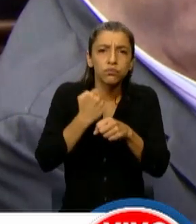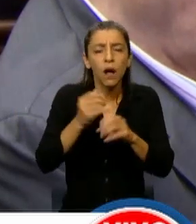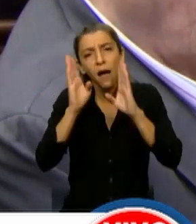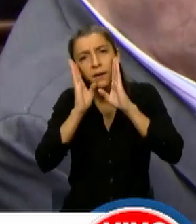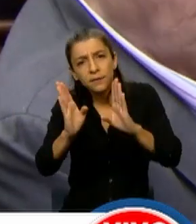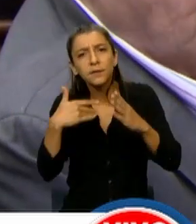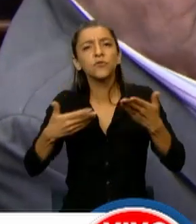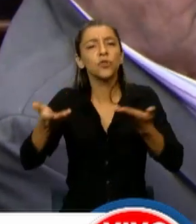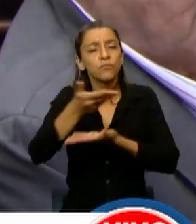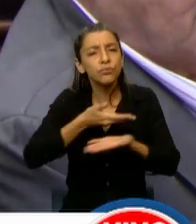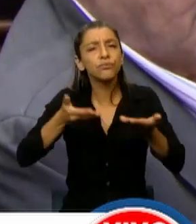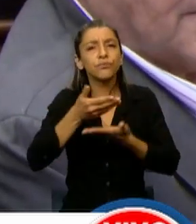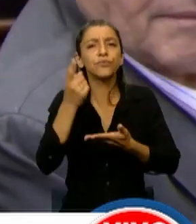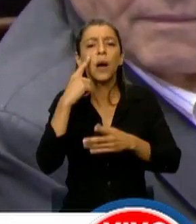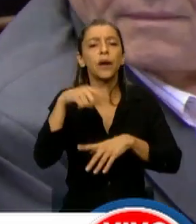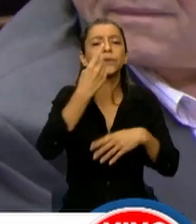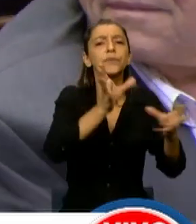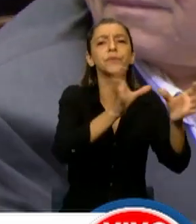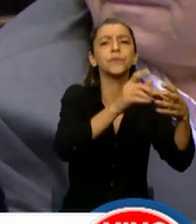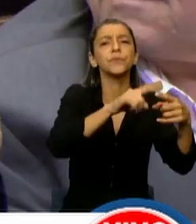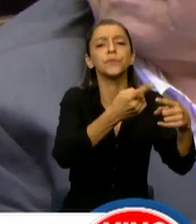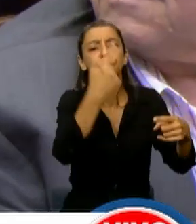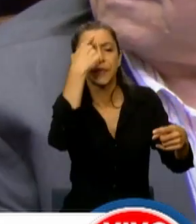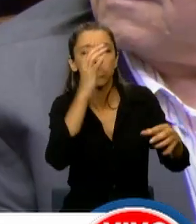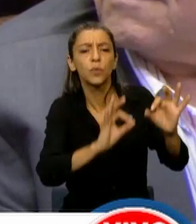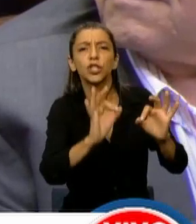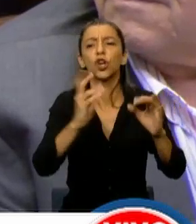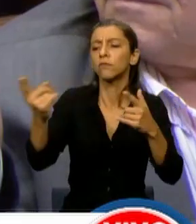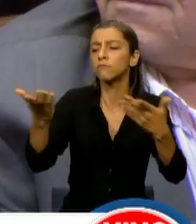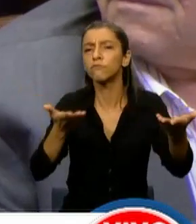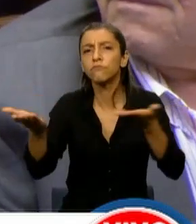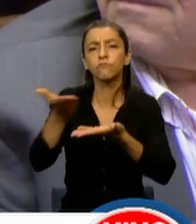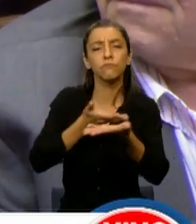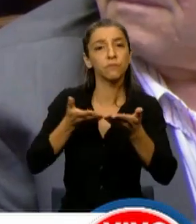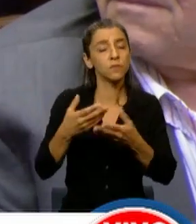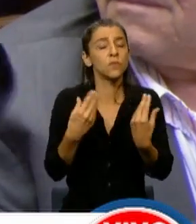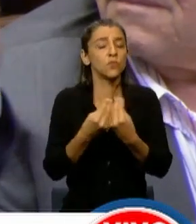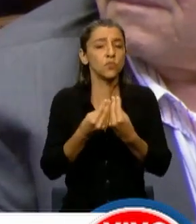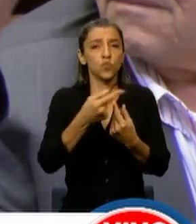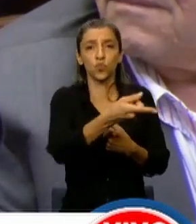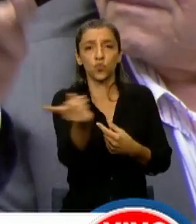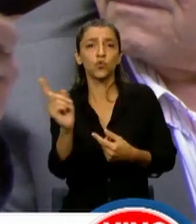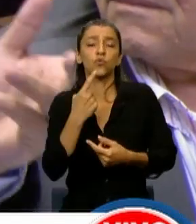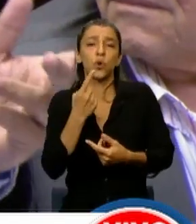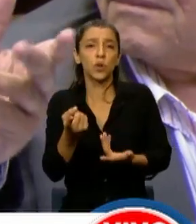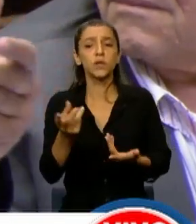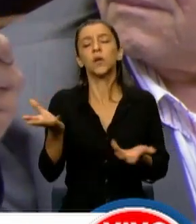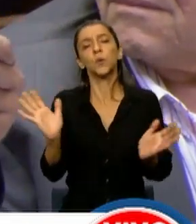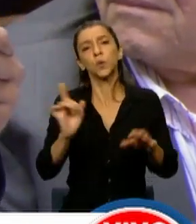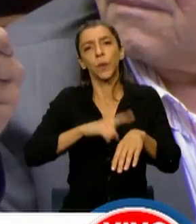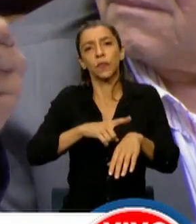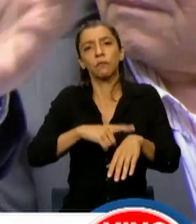escuchando lo que planteaban las otras bancadas. Por allí algunos de los que muchos plantean por qué no se discute más